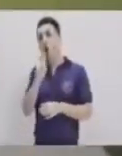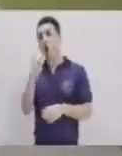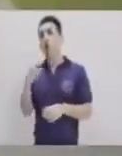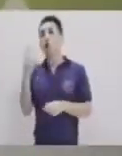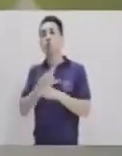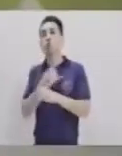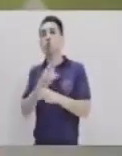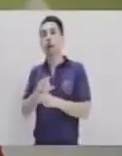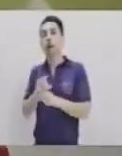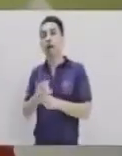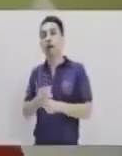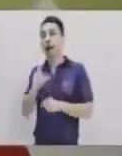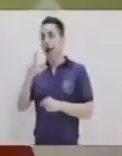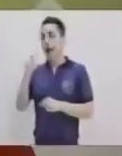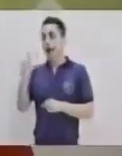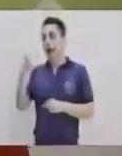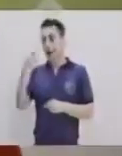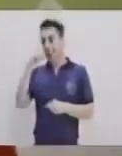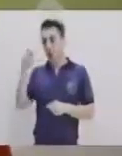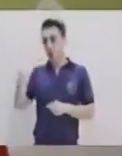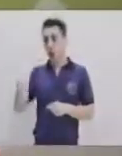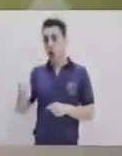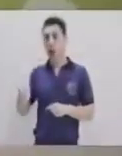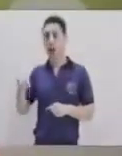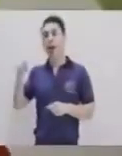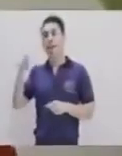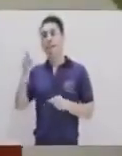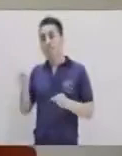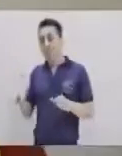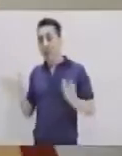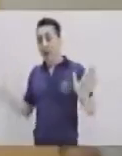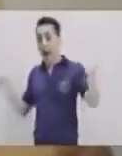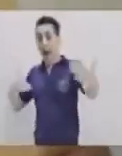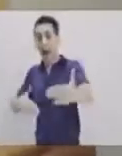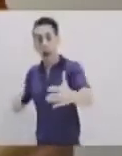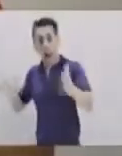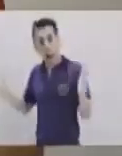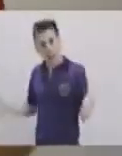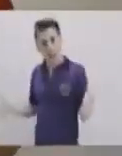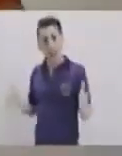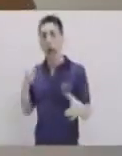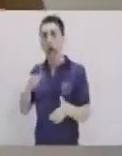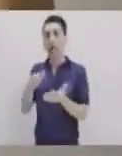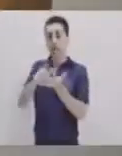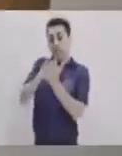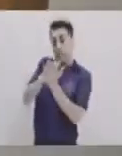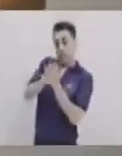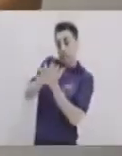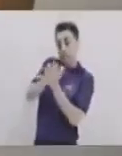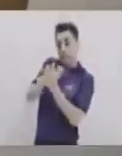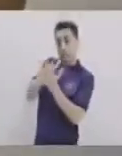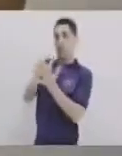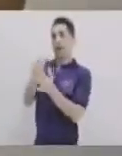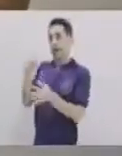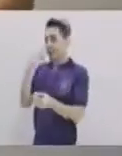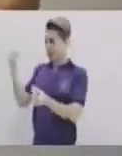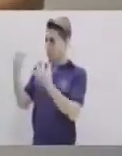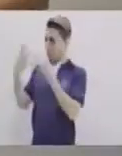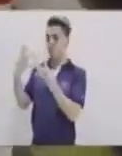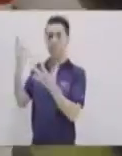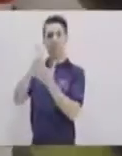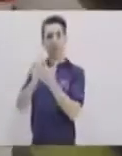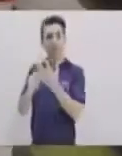necesario utilizar la tapa de una caja, ¿verdad? Porque la textura va a crear específicamente el efecto del